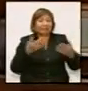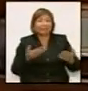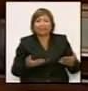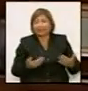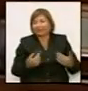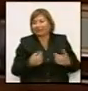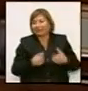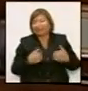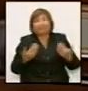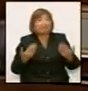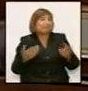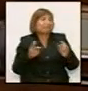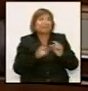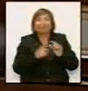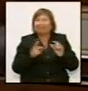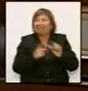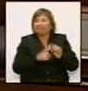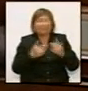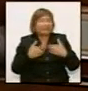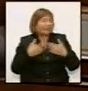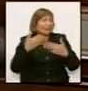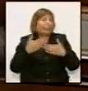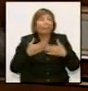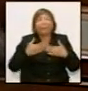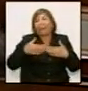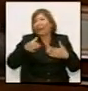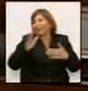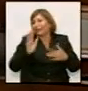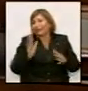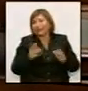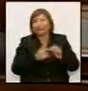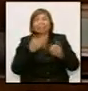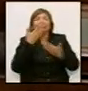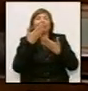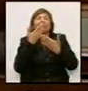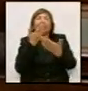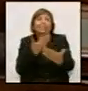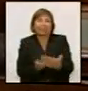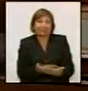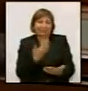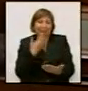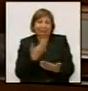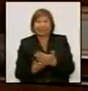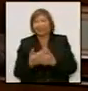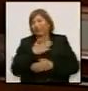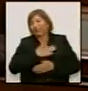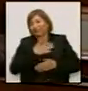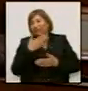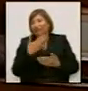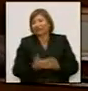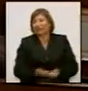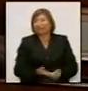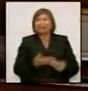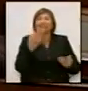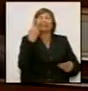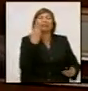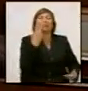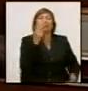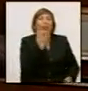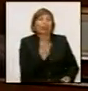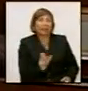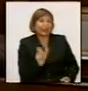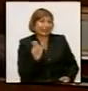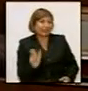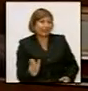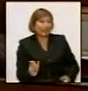que no tengo palabras más allá de la gratitud por la elocuencia de dos personas